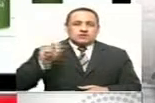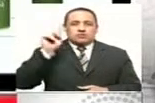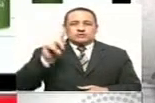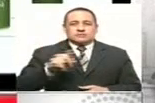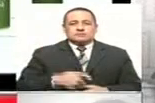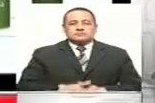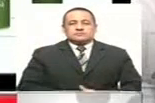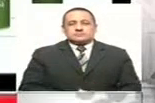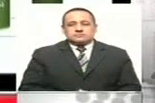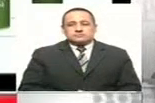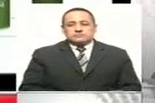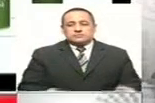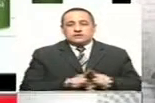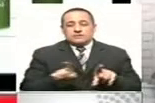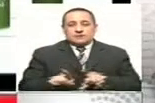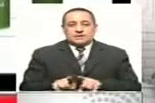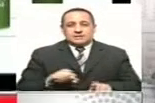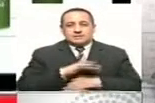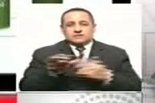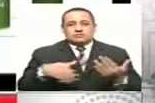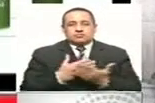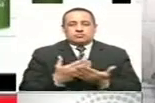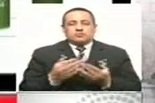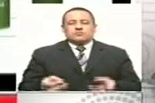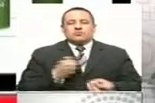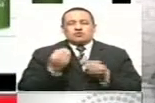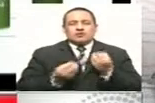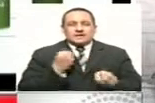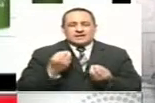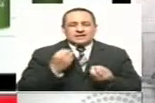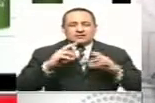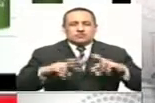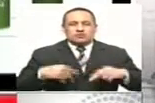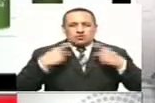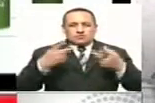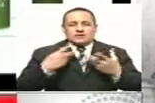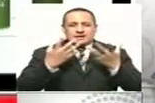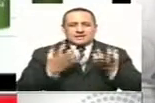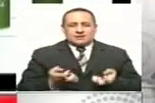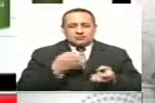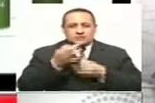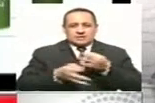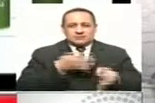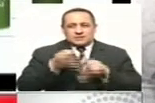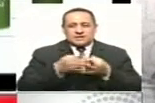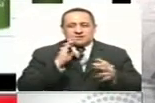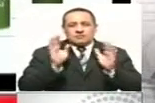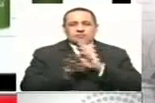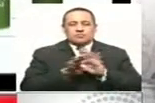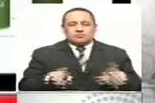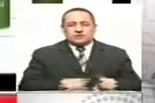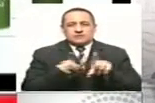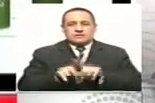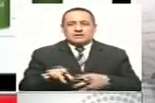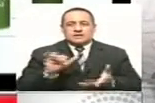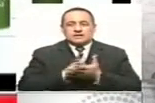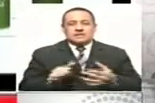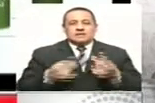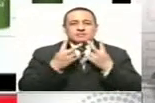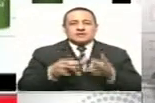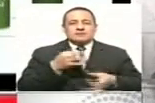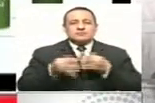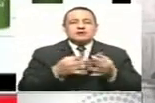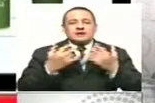2.232 millones, ¿no? Entonces, ¿por qué se ha incrementado? Eso queremos explicar. El incremento del PIA